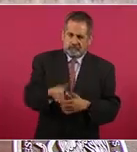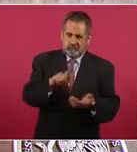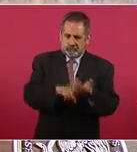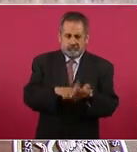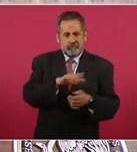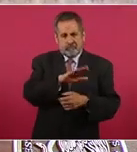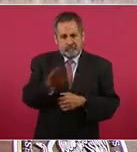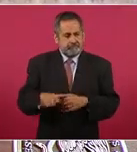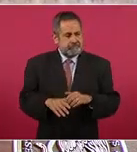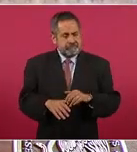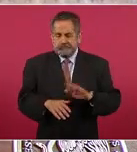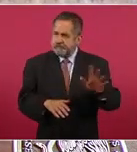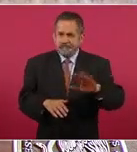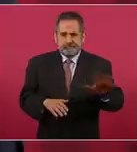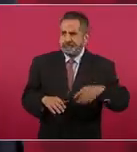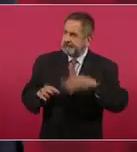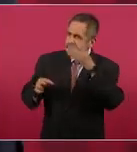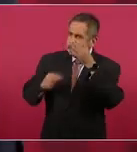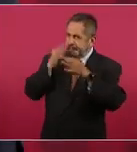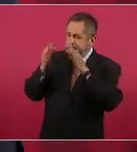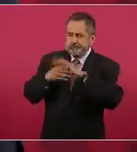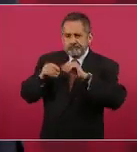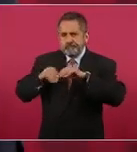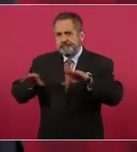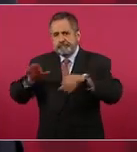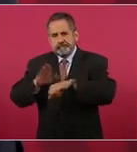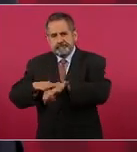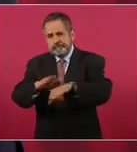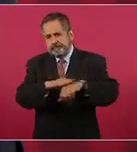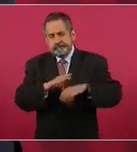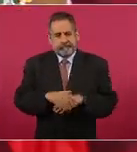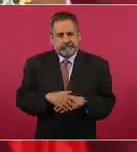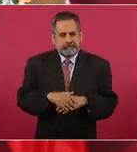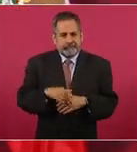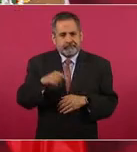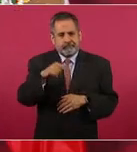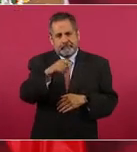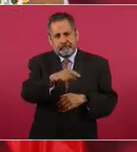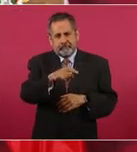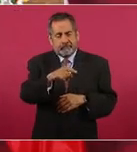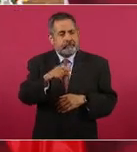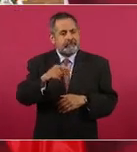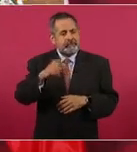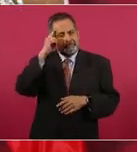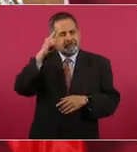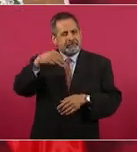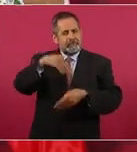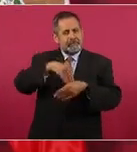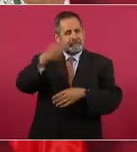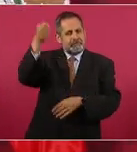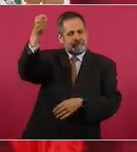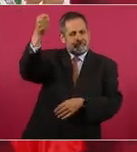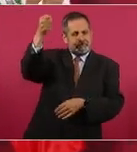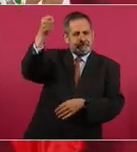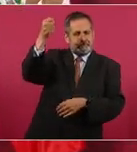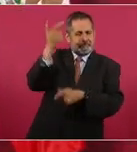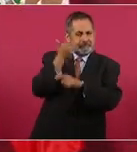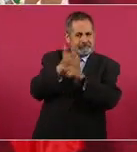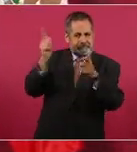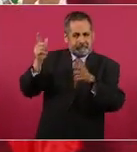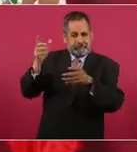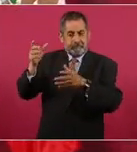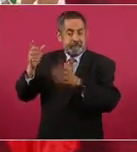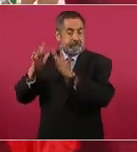hay que empezar la campaña de que se desmonte la Estatua de la Libertad que entregaron